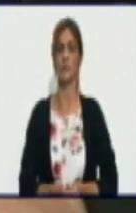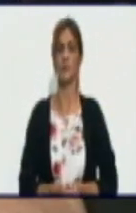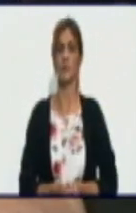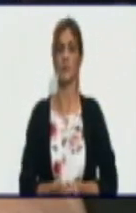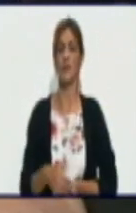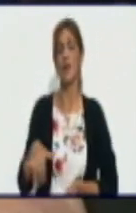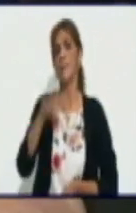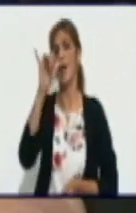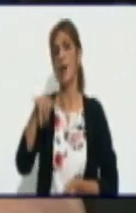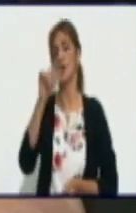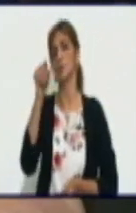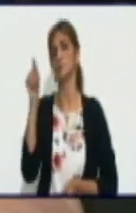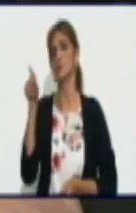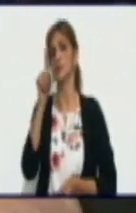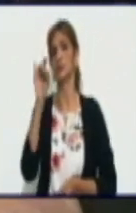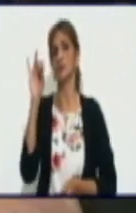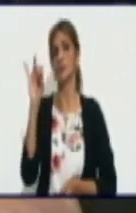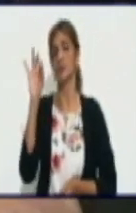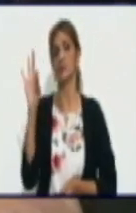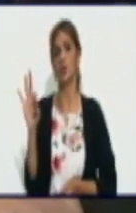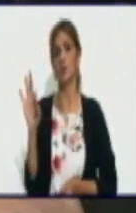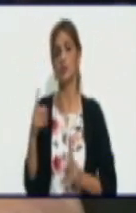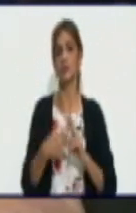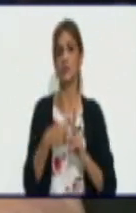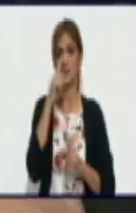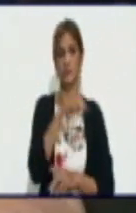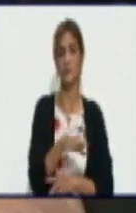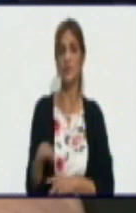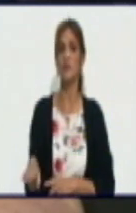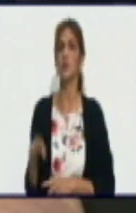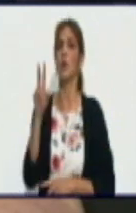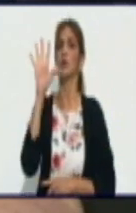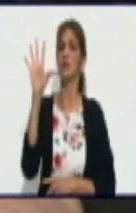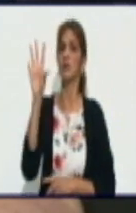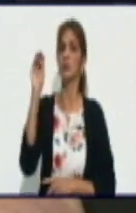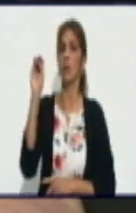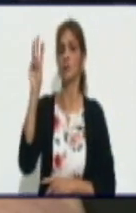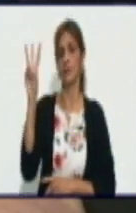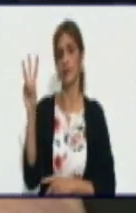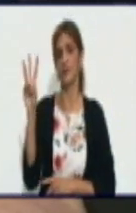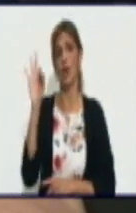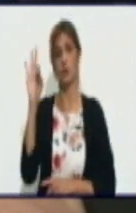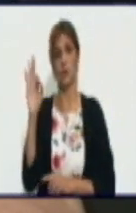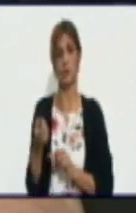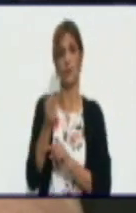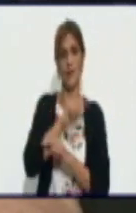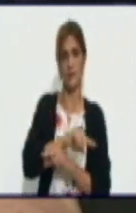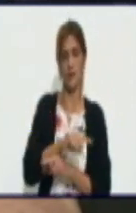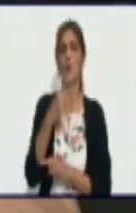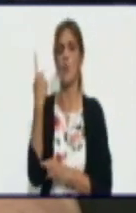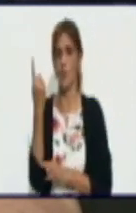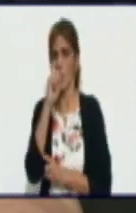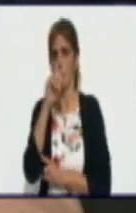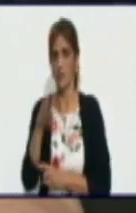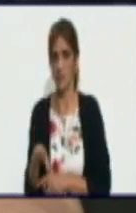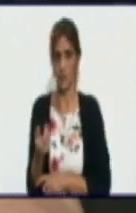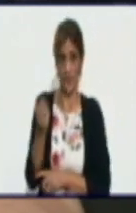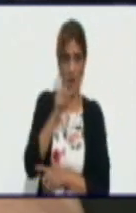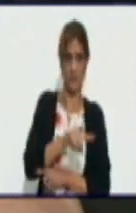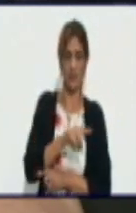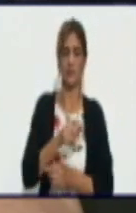viajeros 178 y en la edad pediátrica 503. De los 8 que tuvimos ayer, uno es de la edad pediátrica. Se